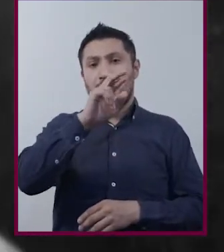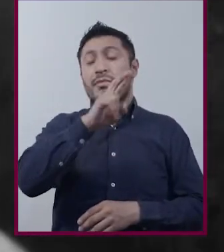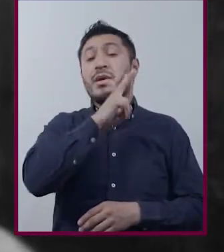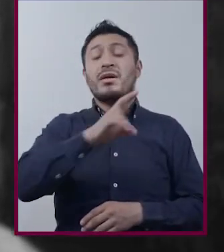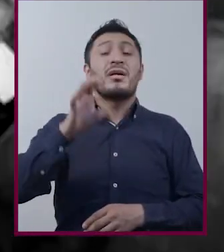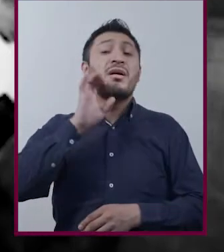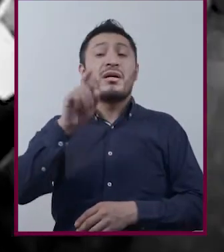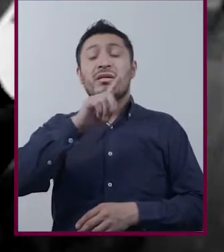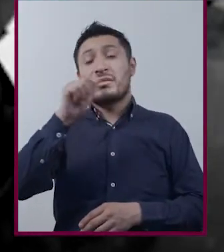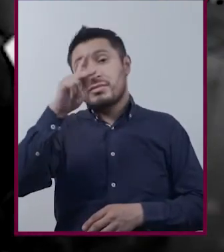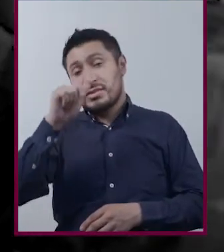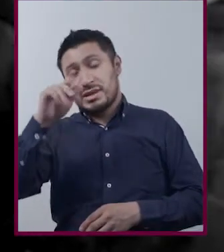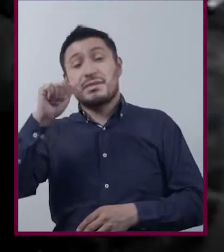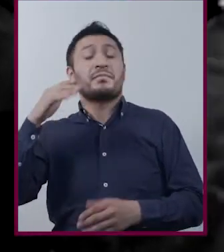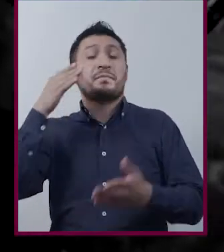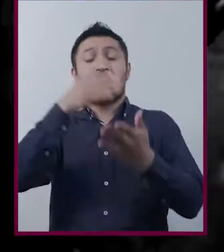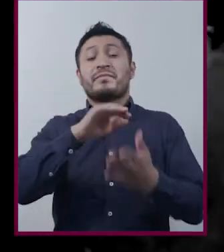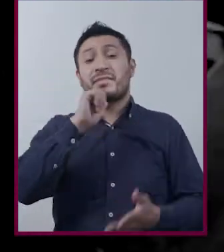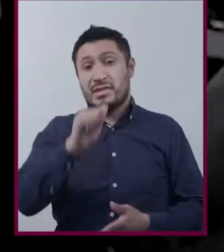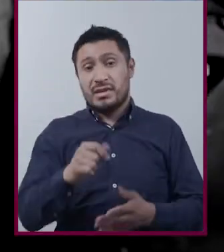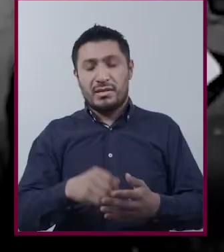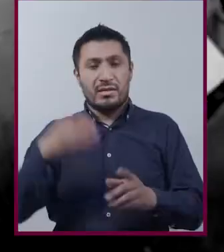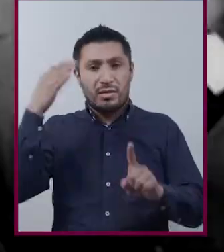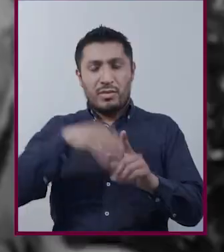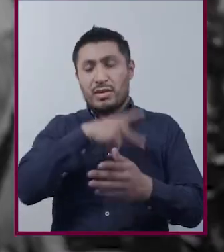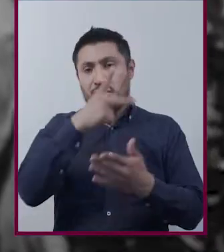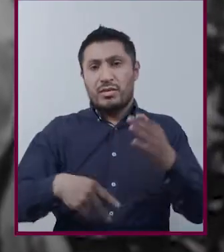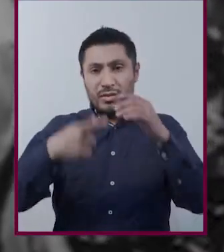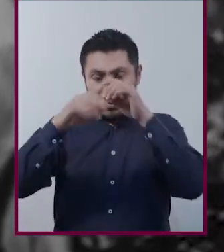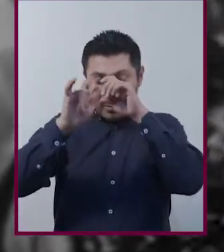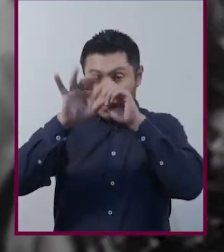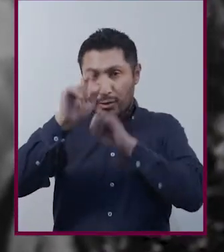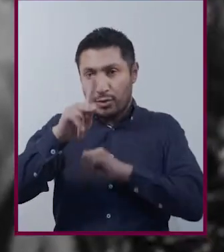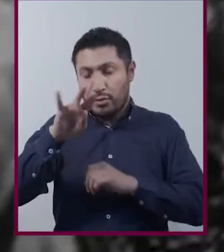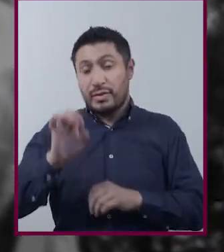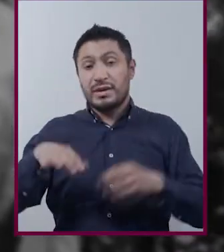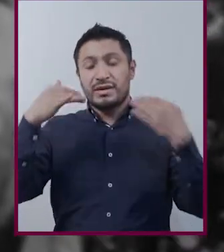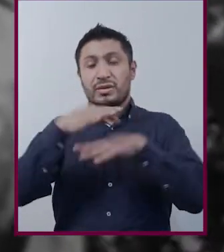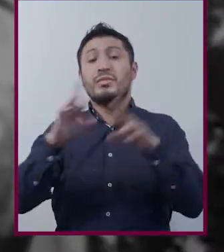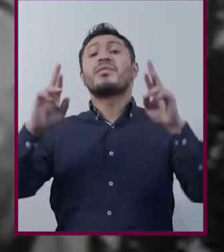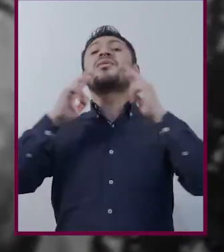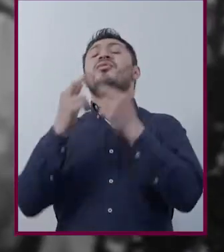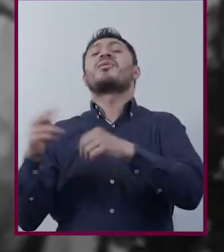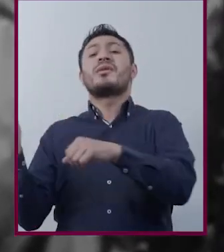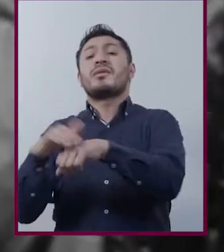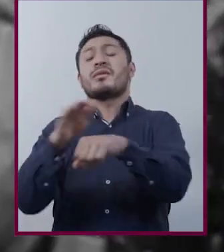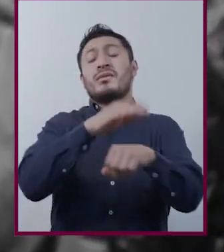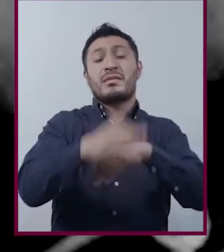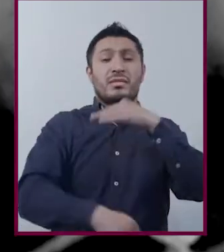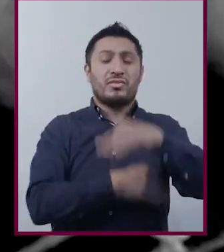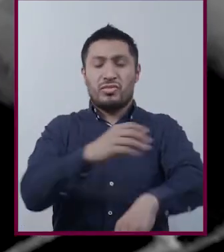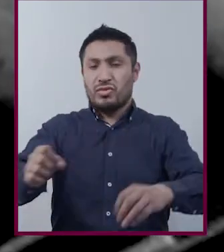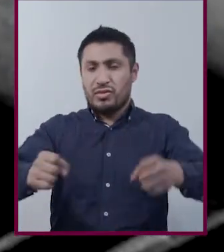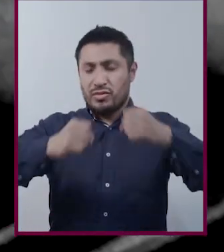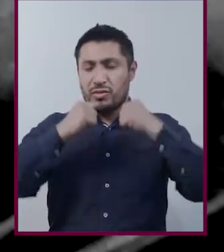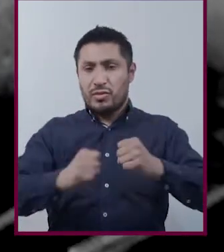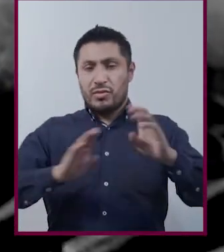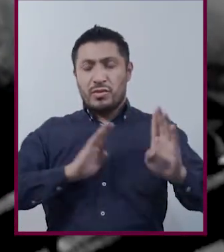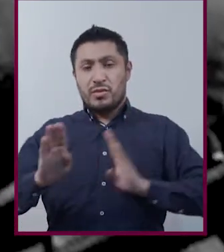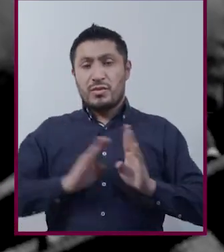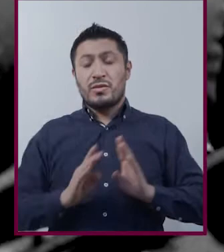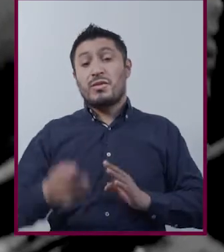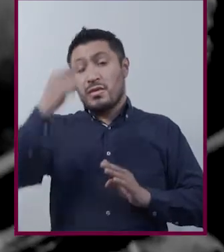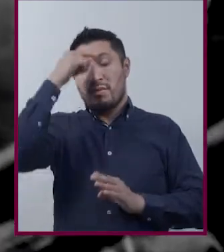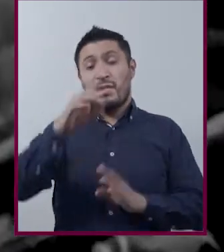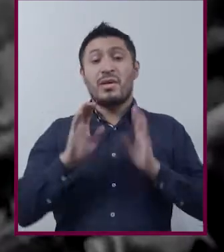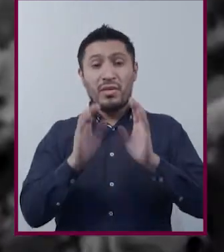el fin de retomar lo estipulado en el Plan de Guadalupe, sobre reunir a todas las fuerzas constitucionalistas para